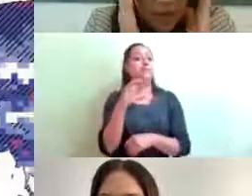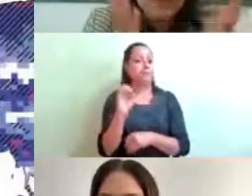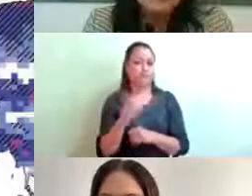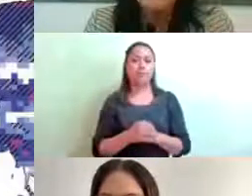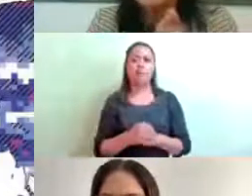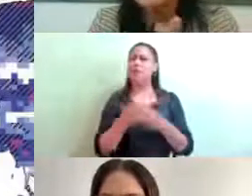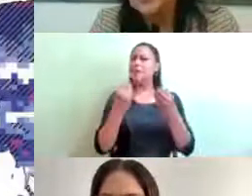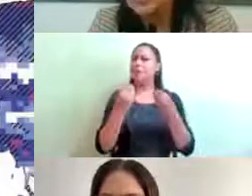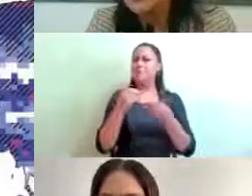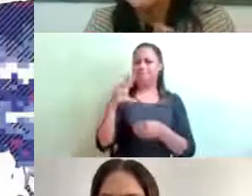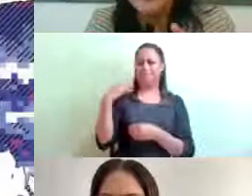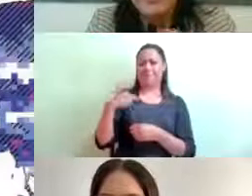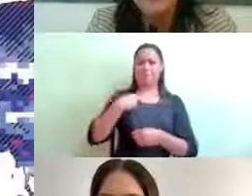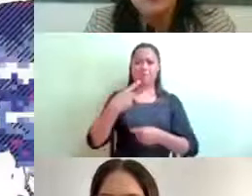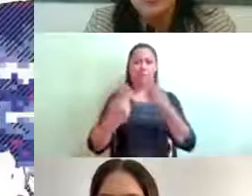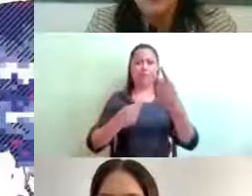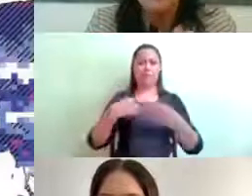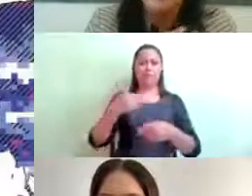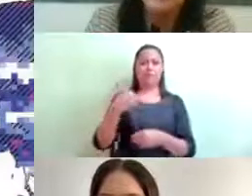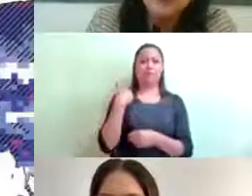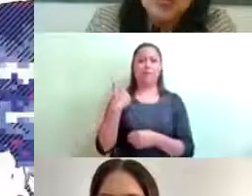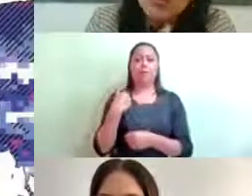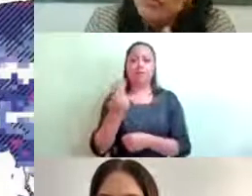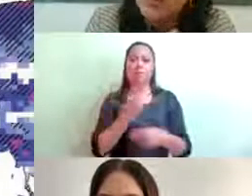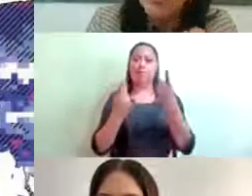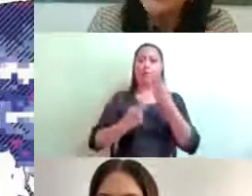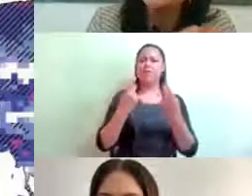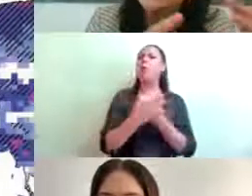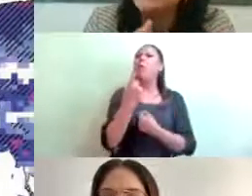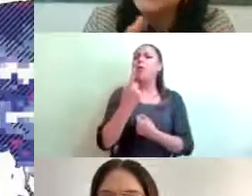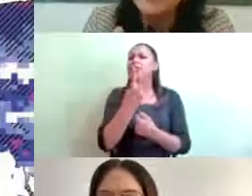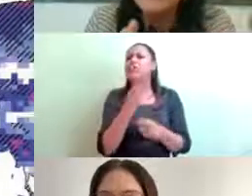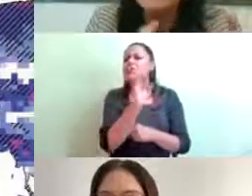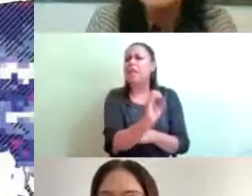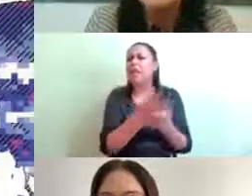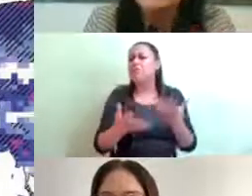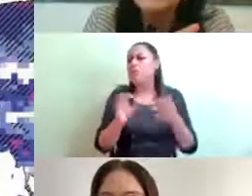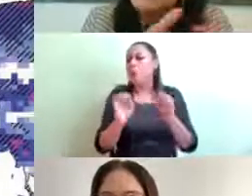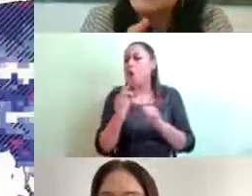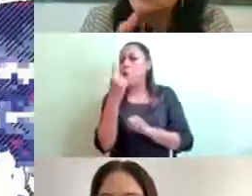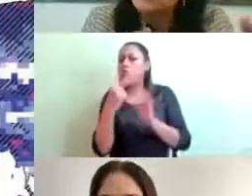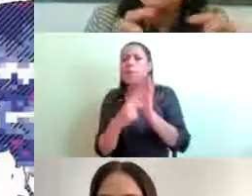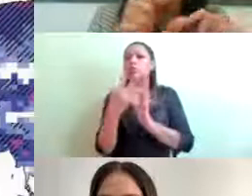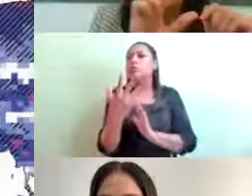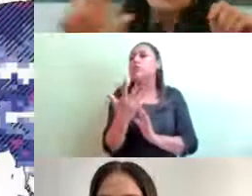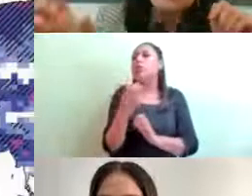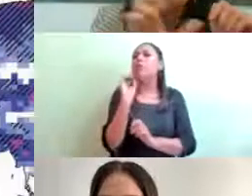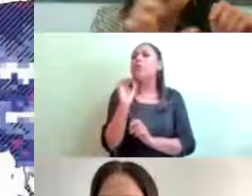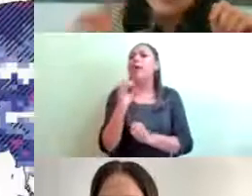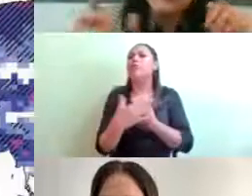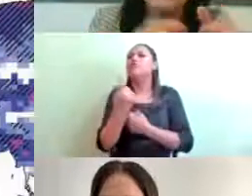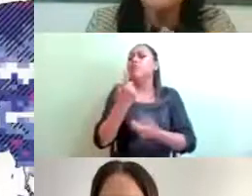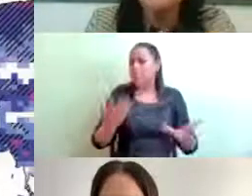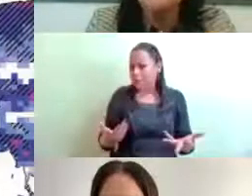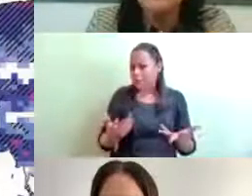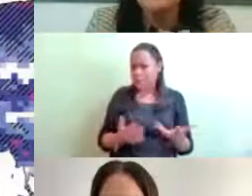me preguntan, bueno, ¿y por qué los 2 grados, no? ¿O por qué el 1.5 grados? ¿Qué tiene tan importante ese nivel